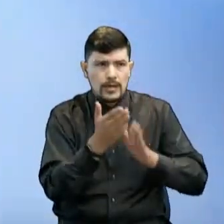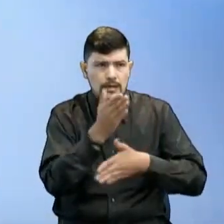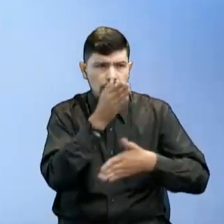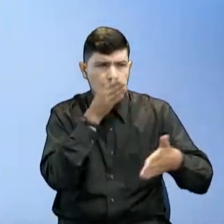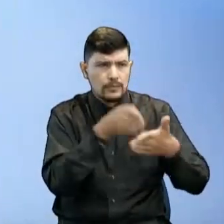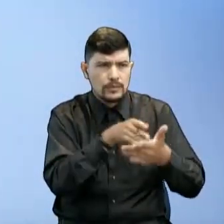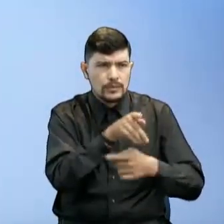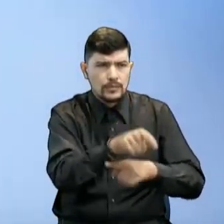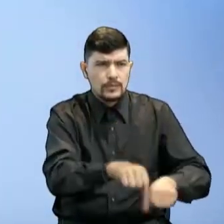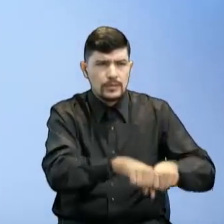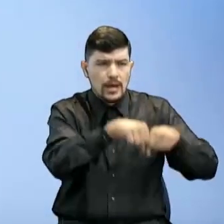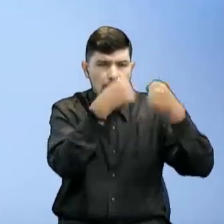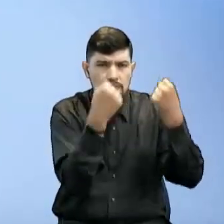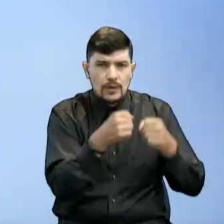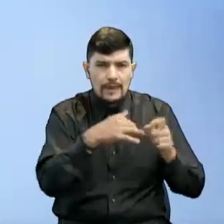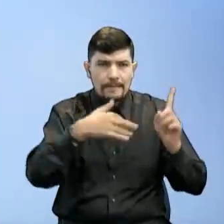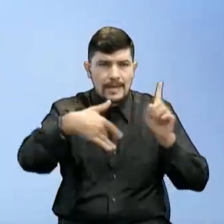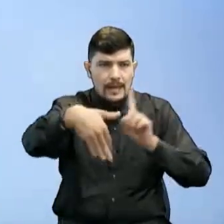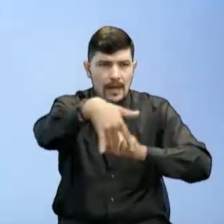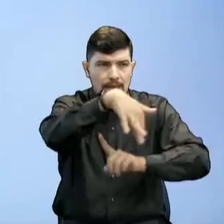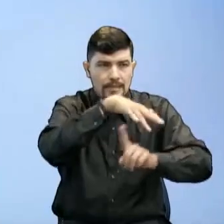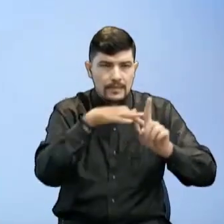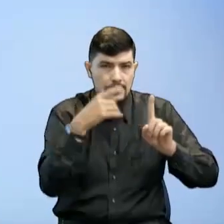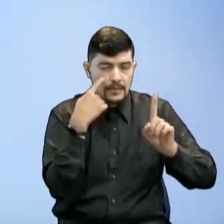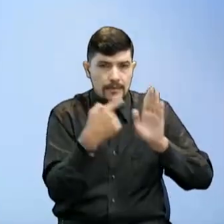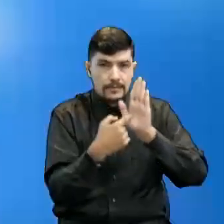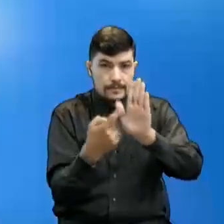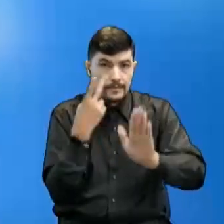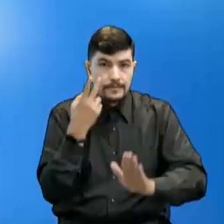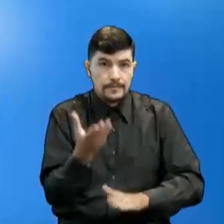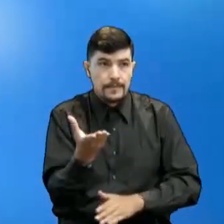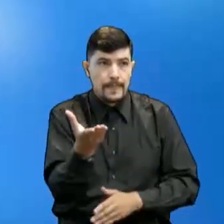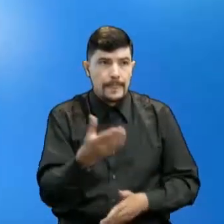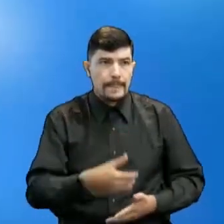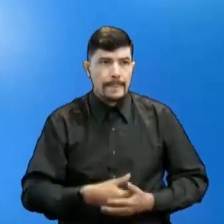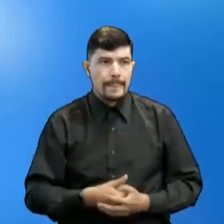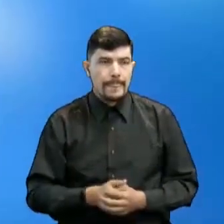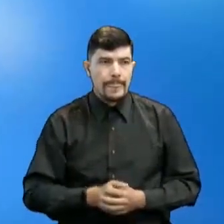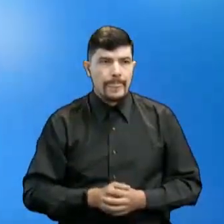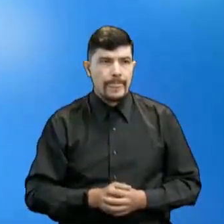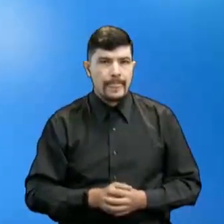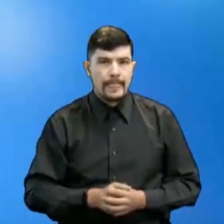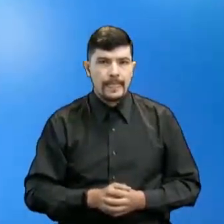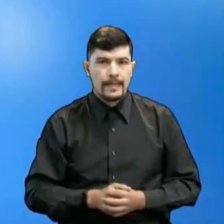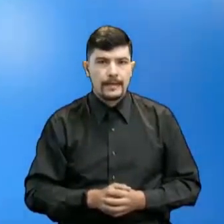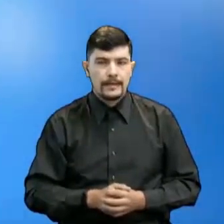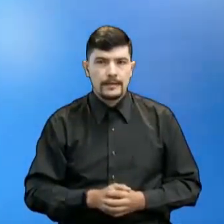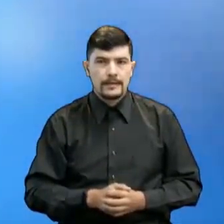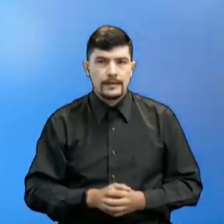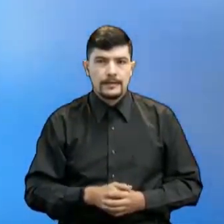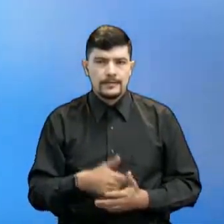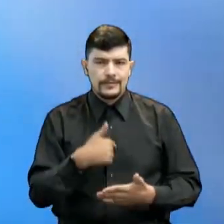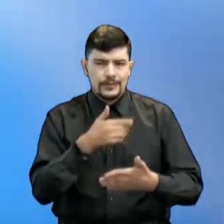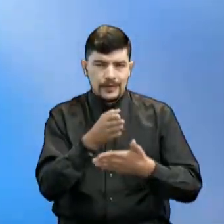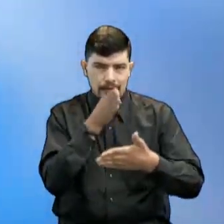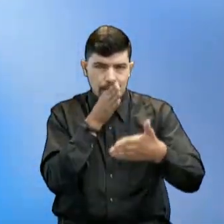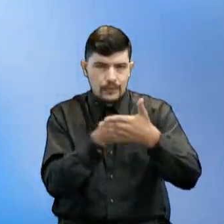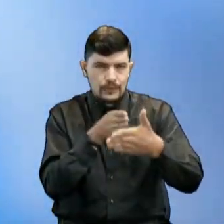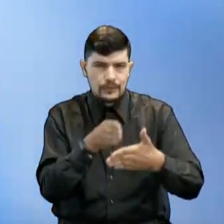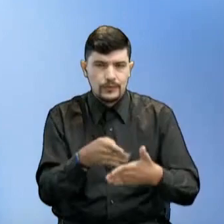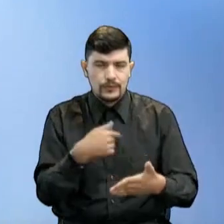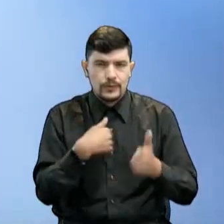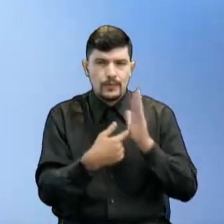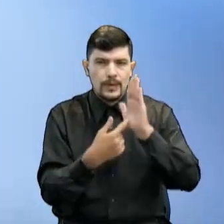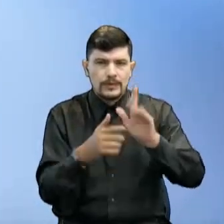vería reflejado en estas imágenes que ustedes observan. Vean. Señores de Tropa, es que necesitamos